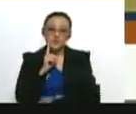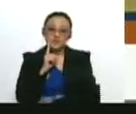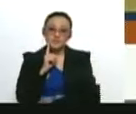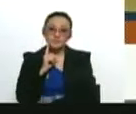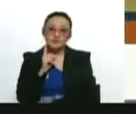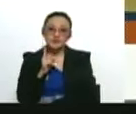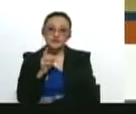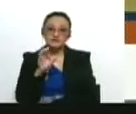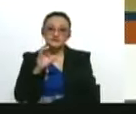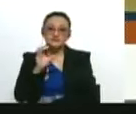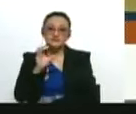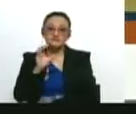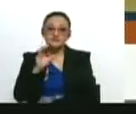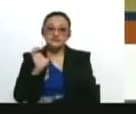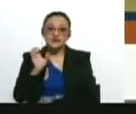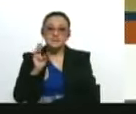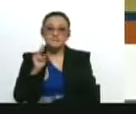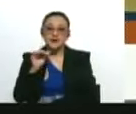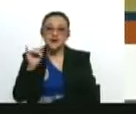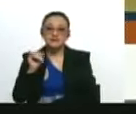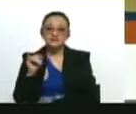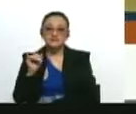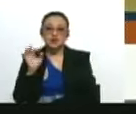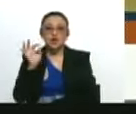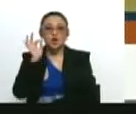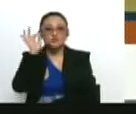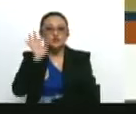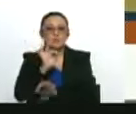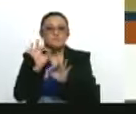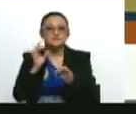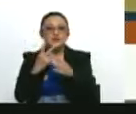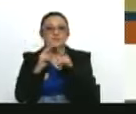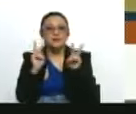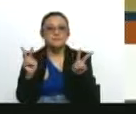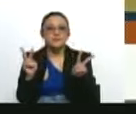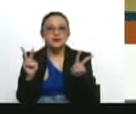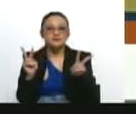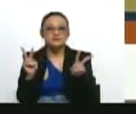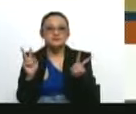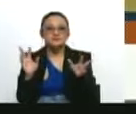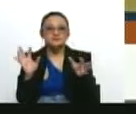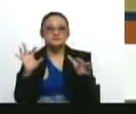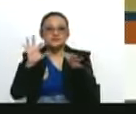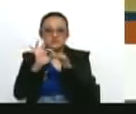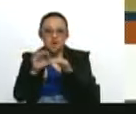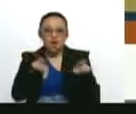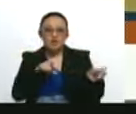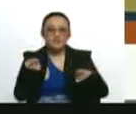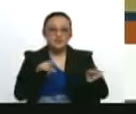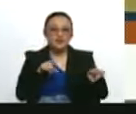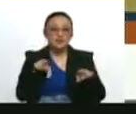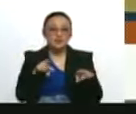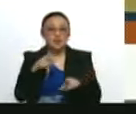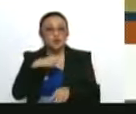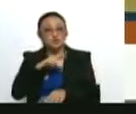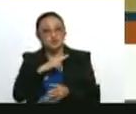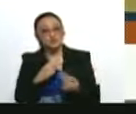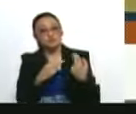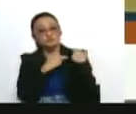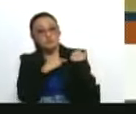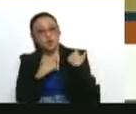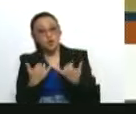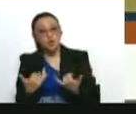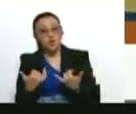el CEPAS, que es el Consejo Especial para la Paz, que es el ente coordinador. Y a nosotros nos corresponde